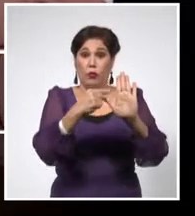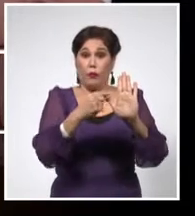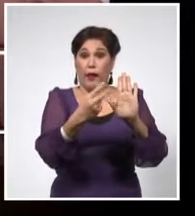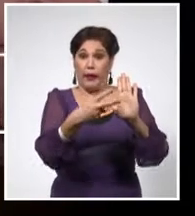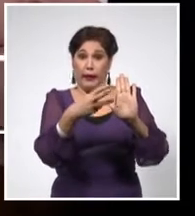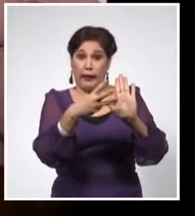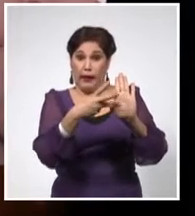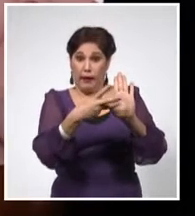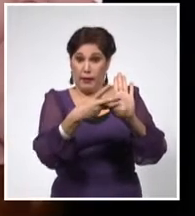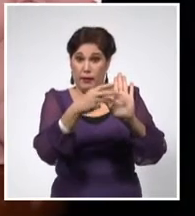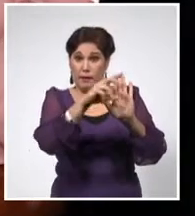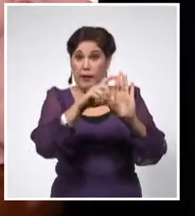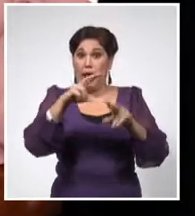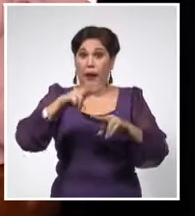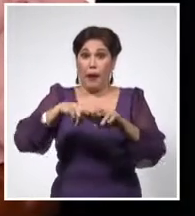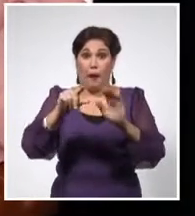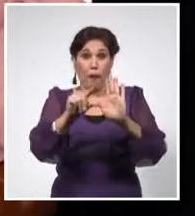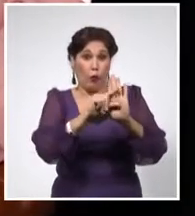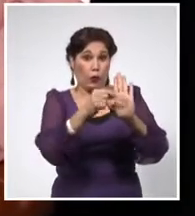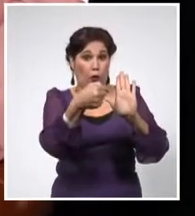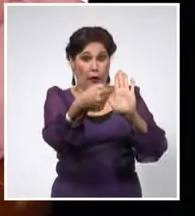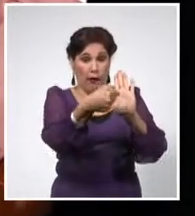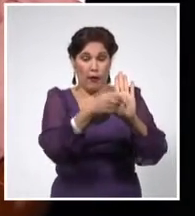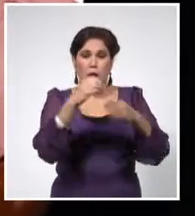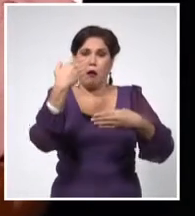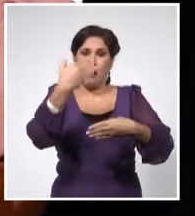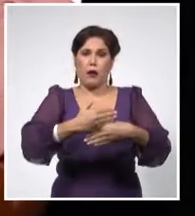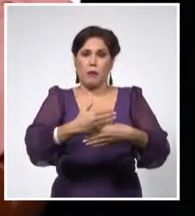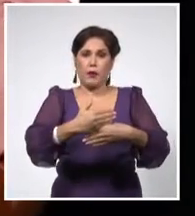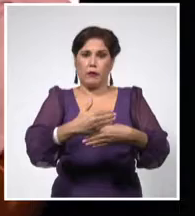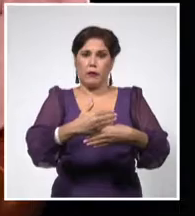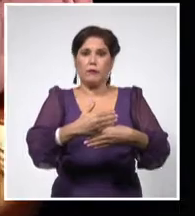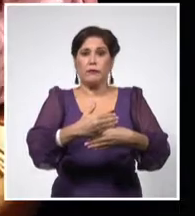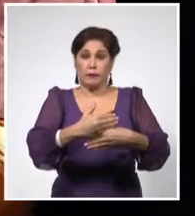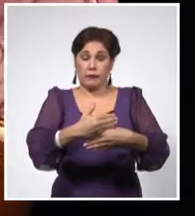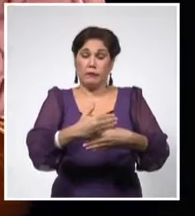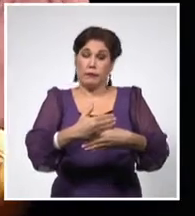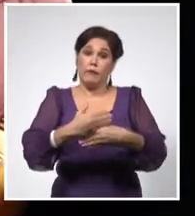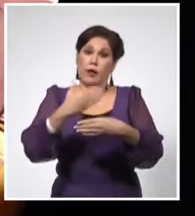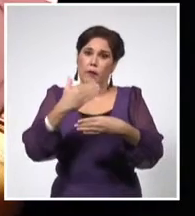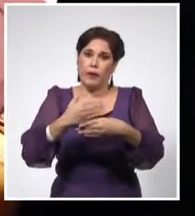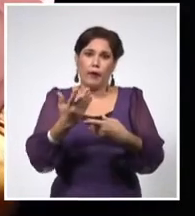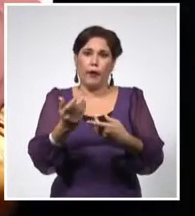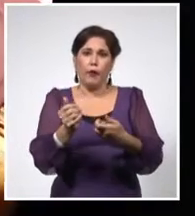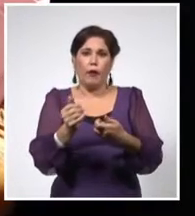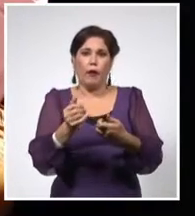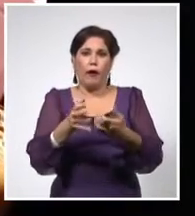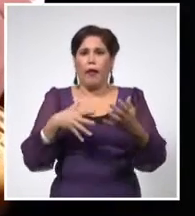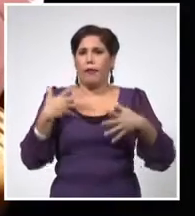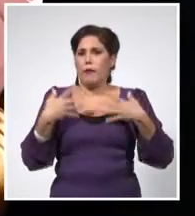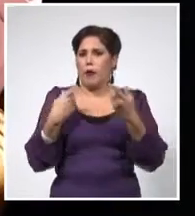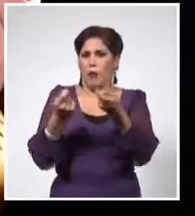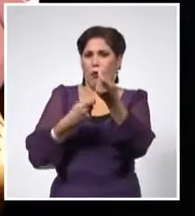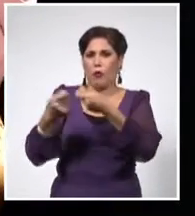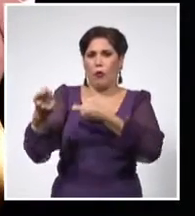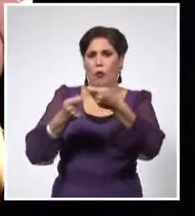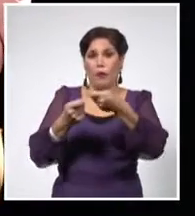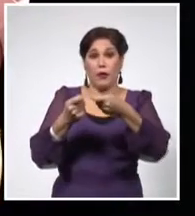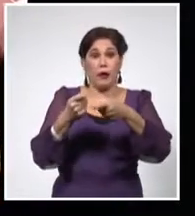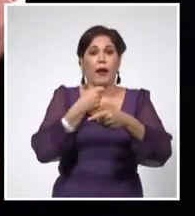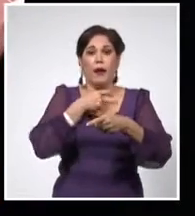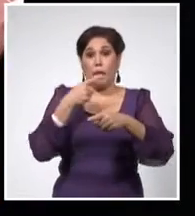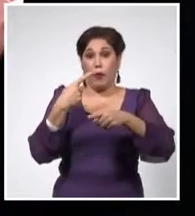buscado tratar de poner barreras a la realización de actividades de comercio entre